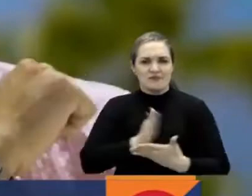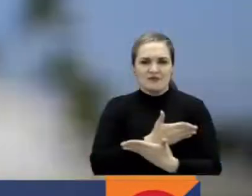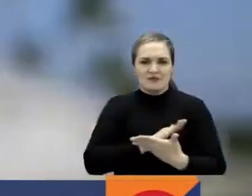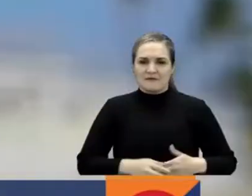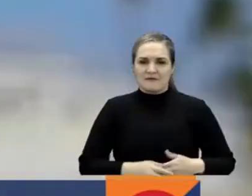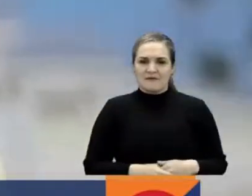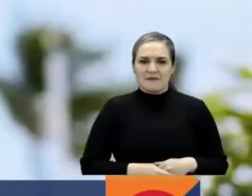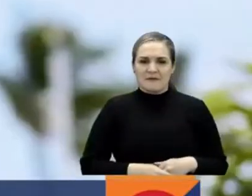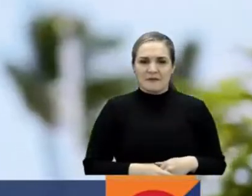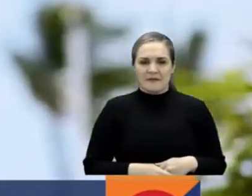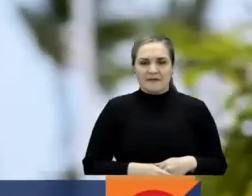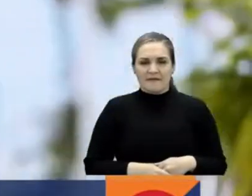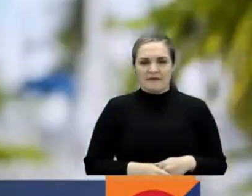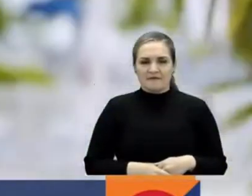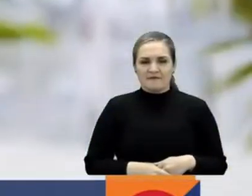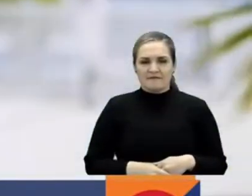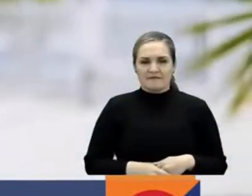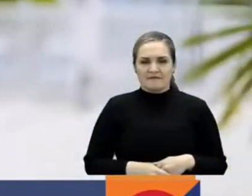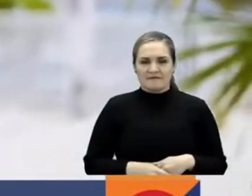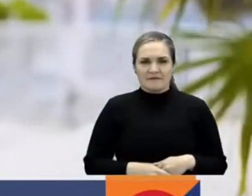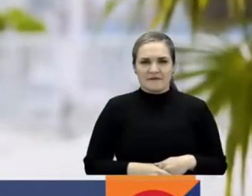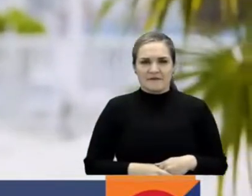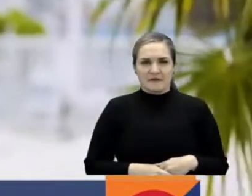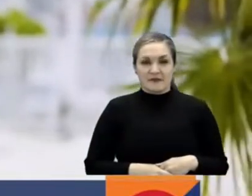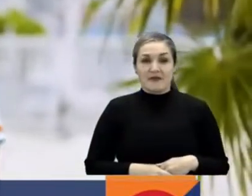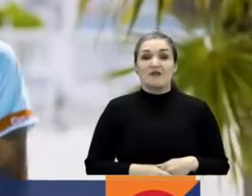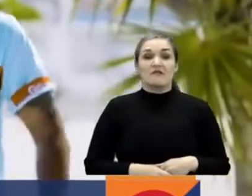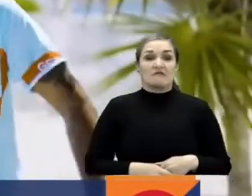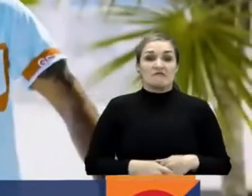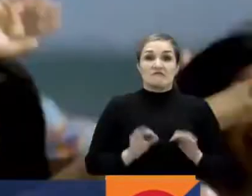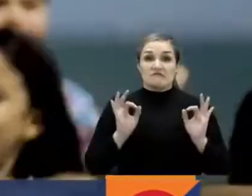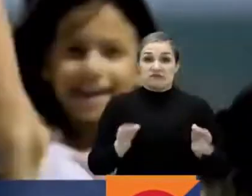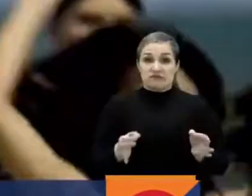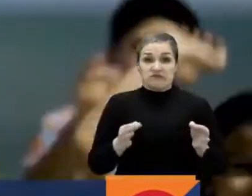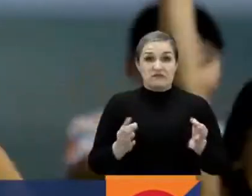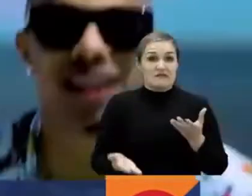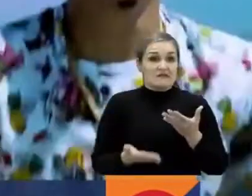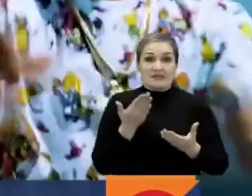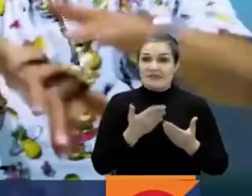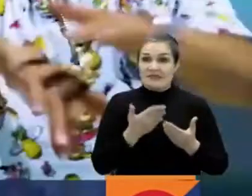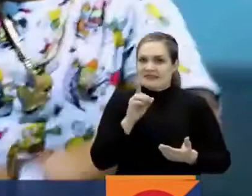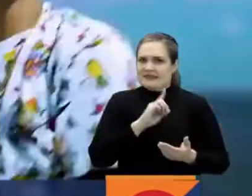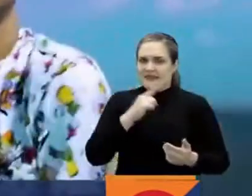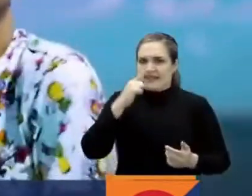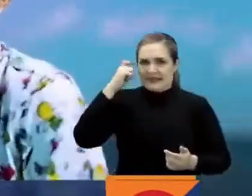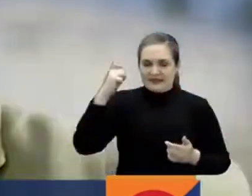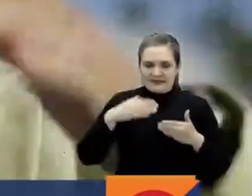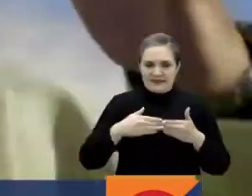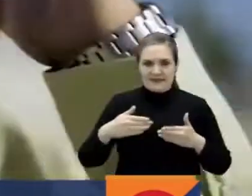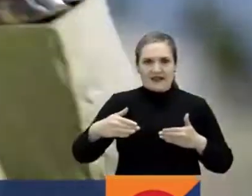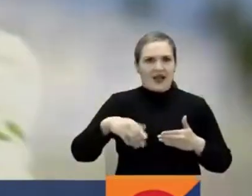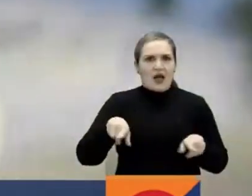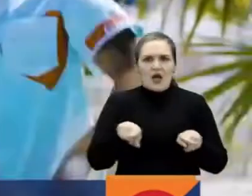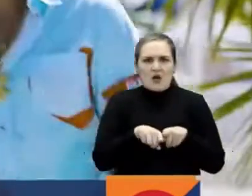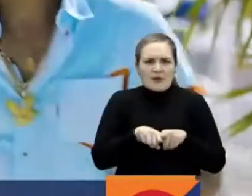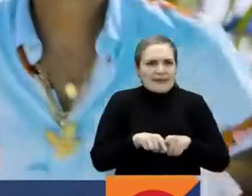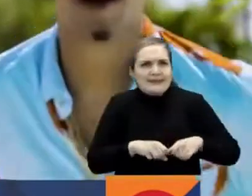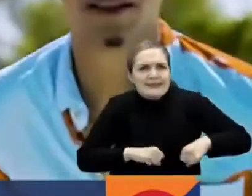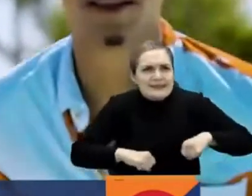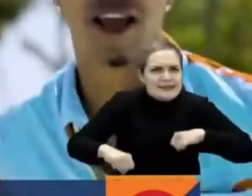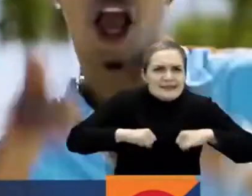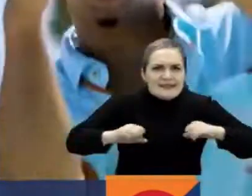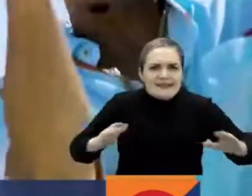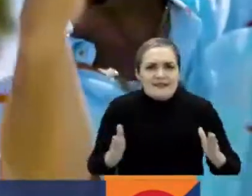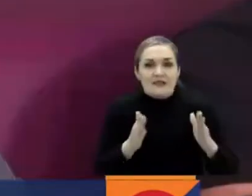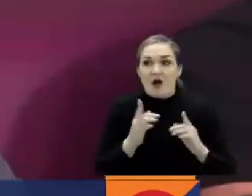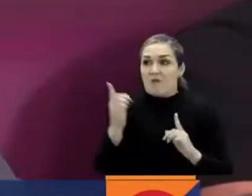Ha sido todo un desafío, toda una aventura musical. Una aventura a la que se han sumado varios